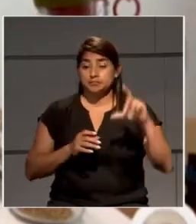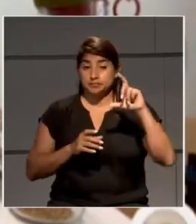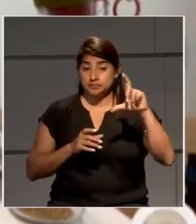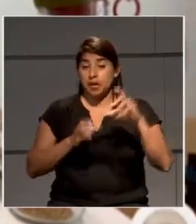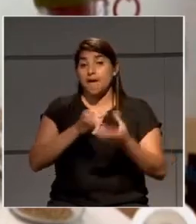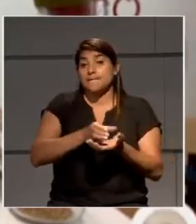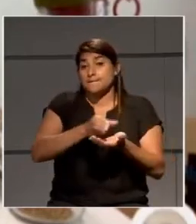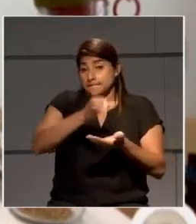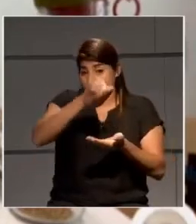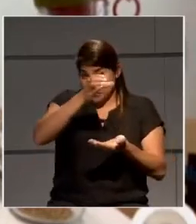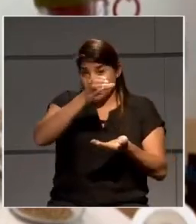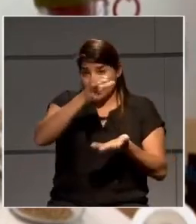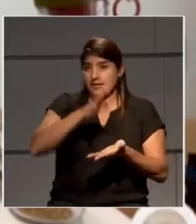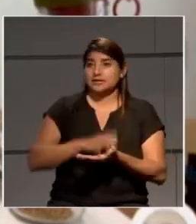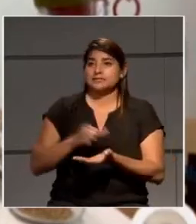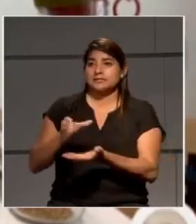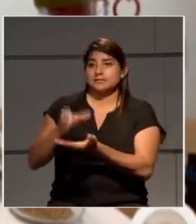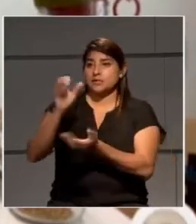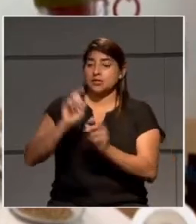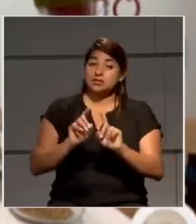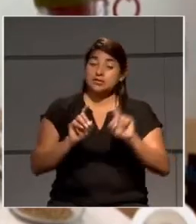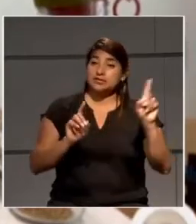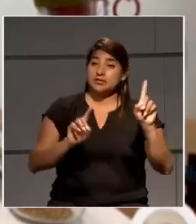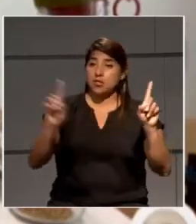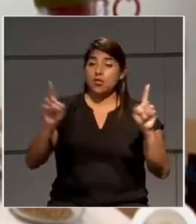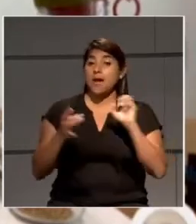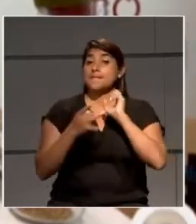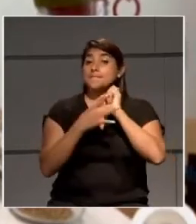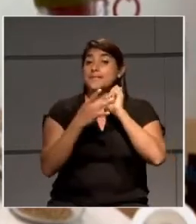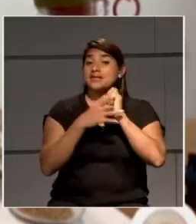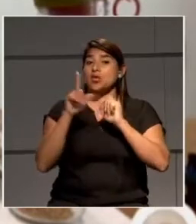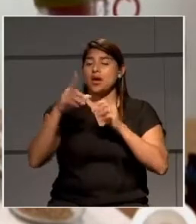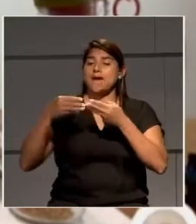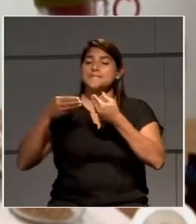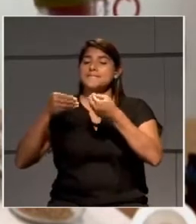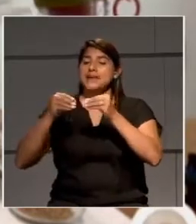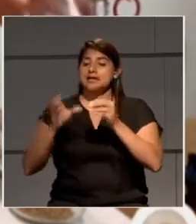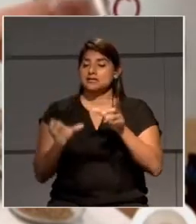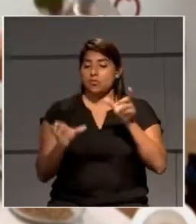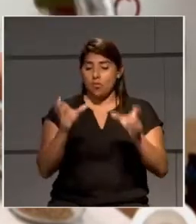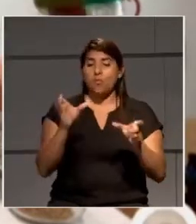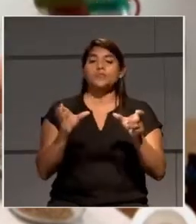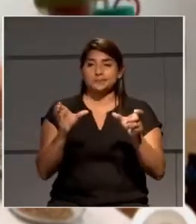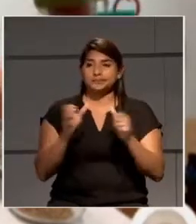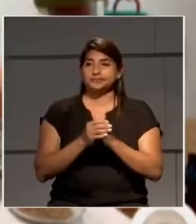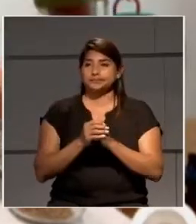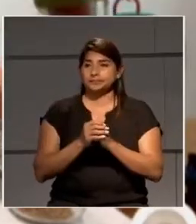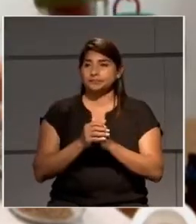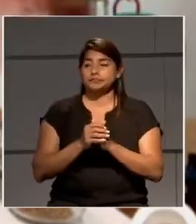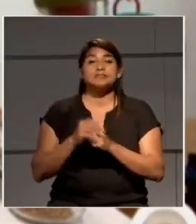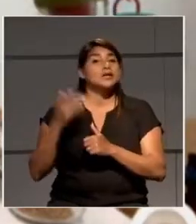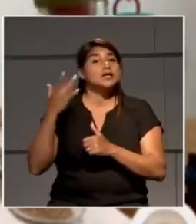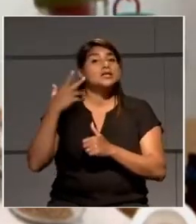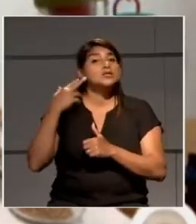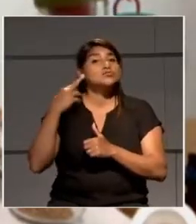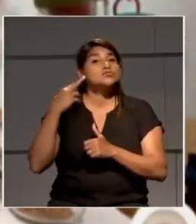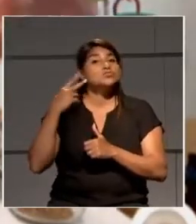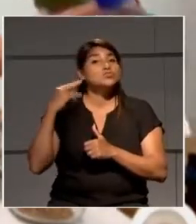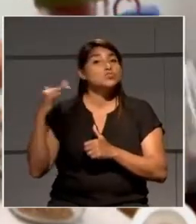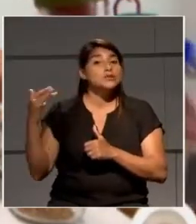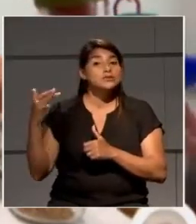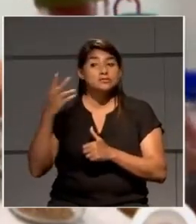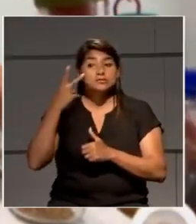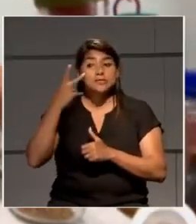aquí botellas diferentes. Tengo una de vidrio y una de plástico. Y para que suenen diferente. Ya